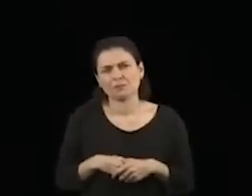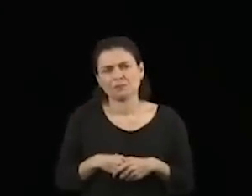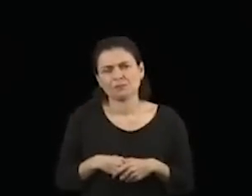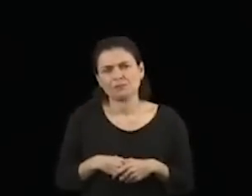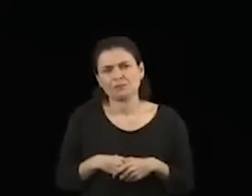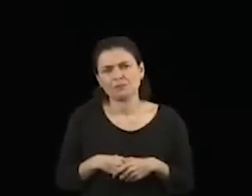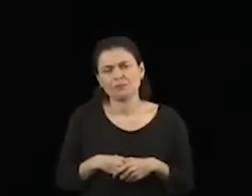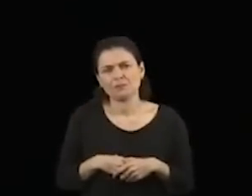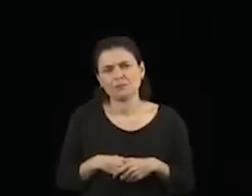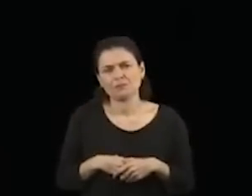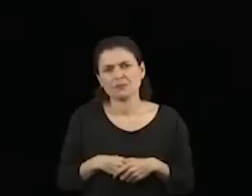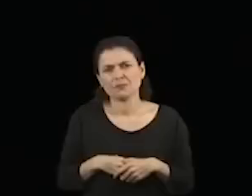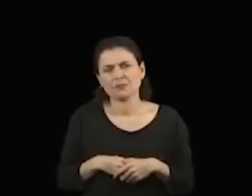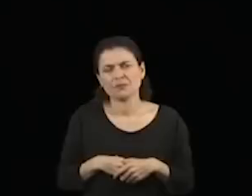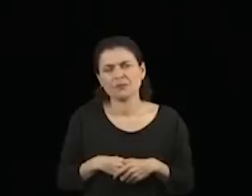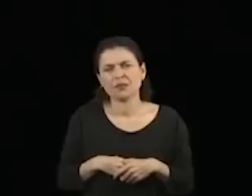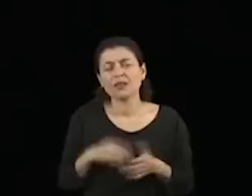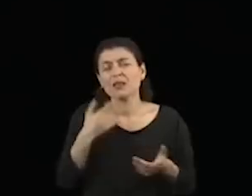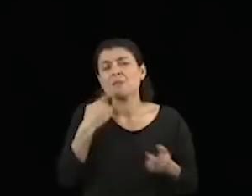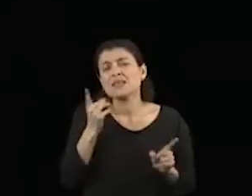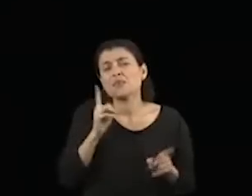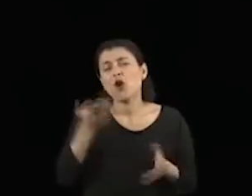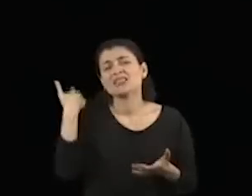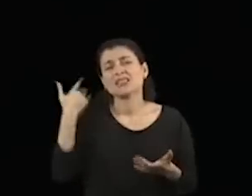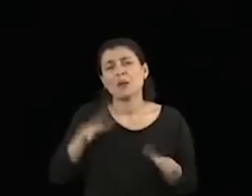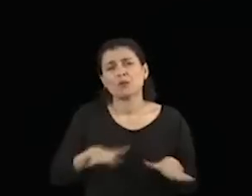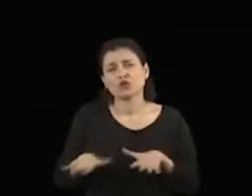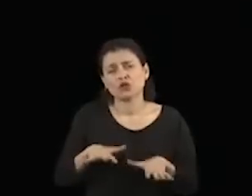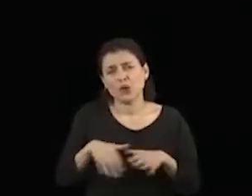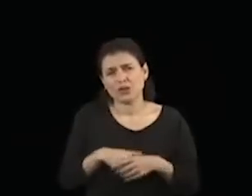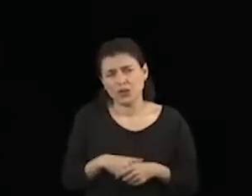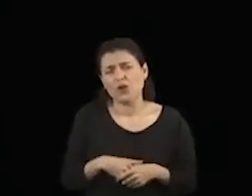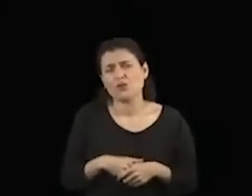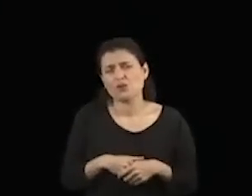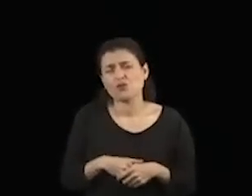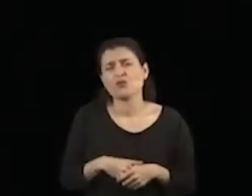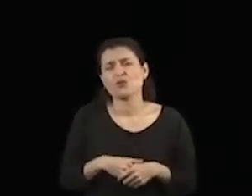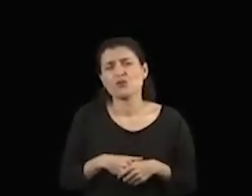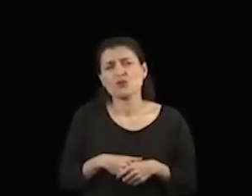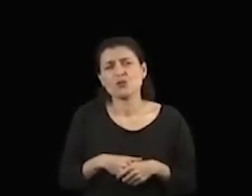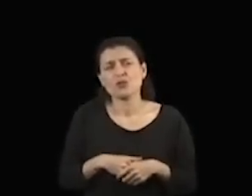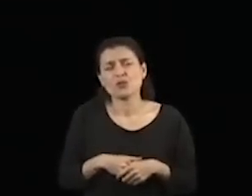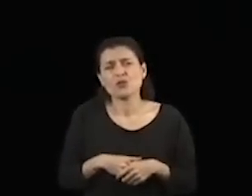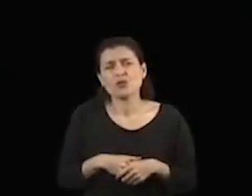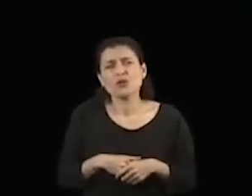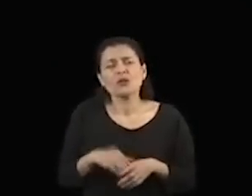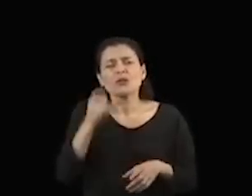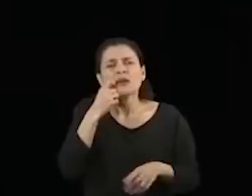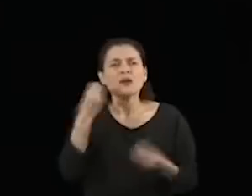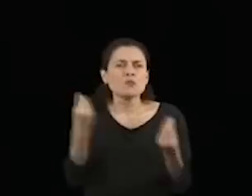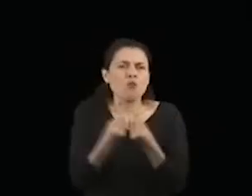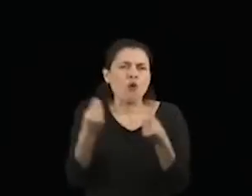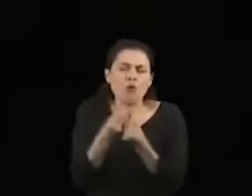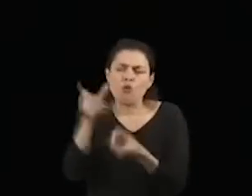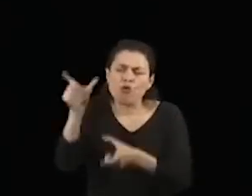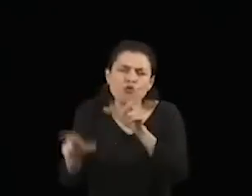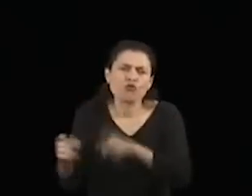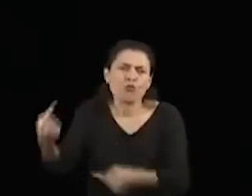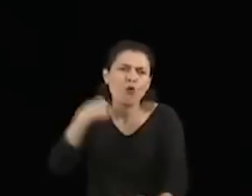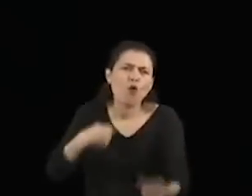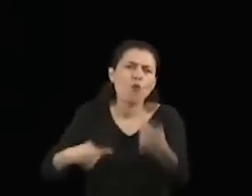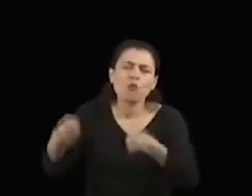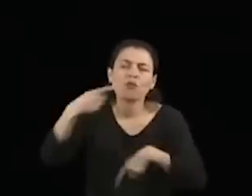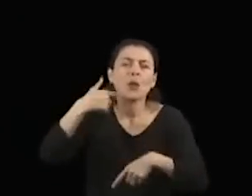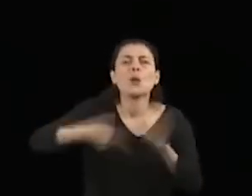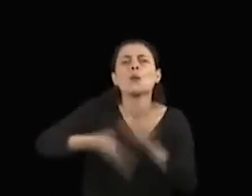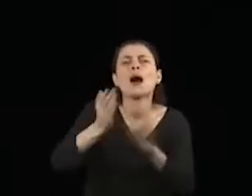En ese contexto también nos predijeron todas las calamidades y catástrofes